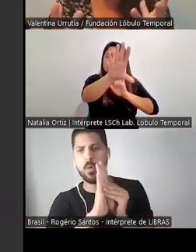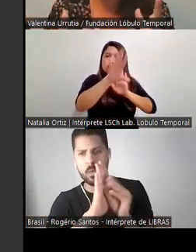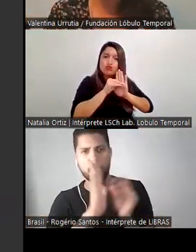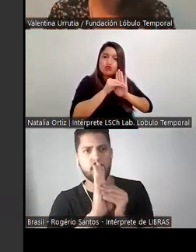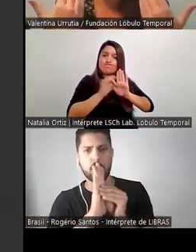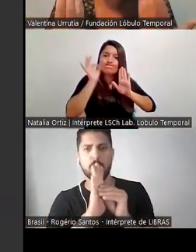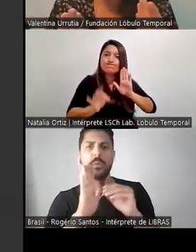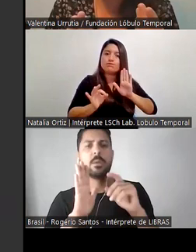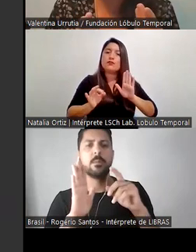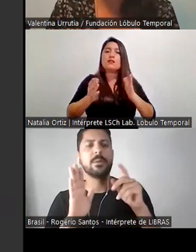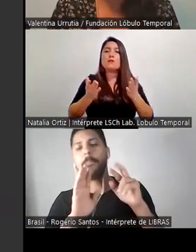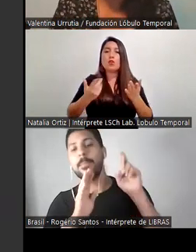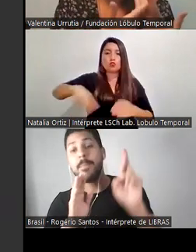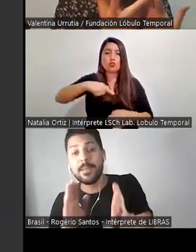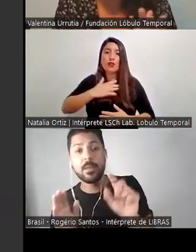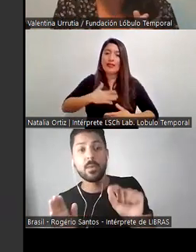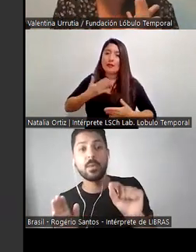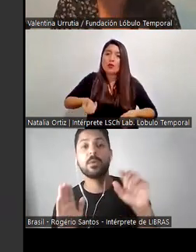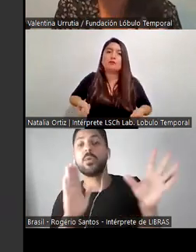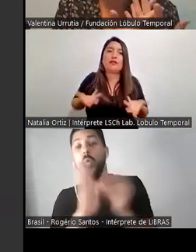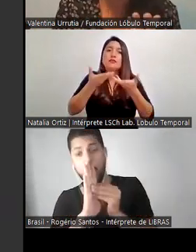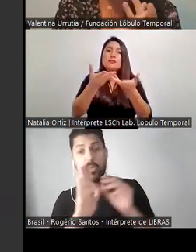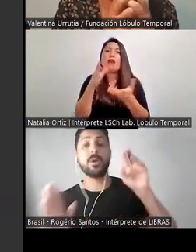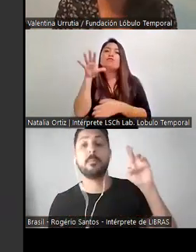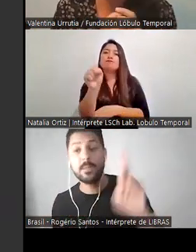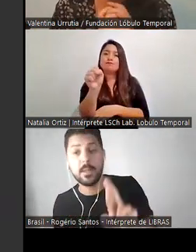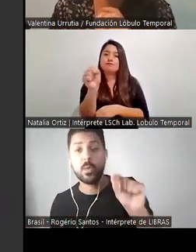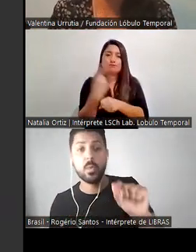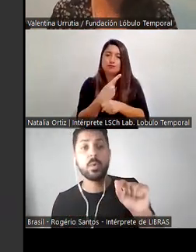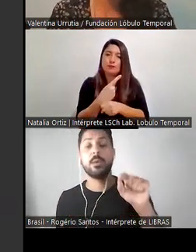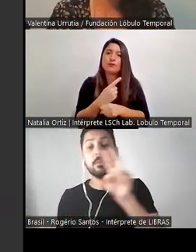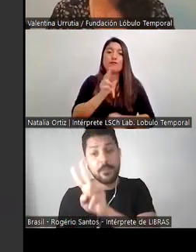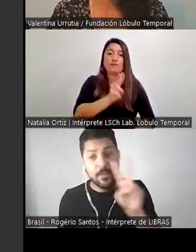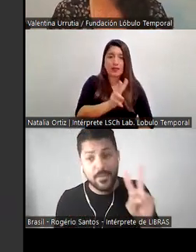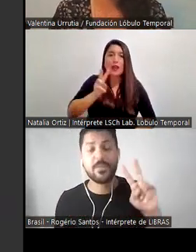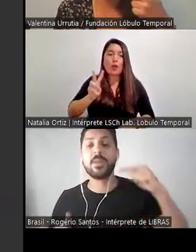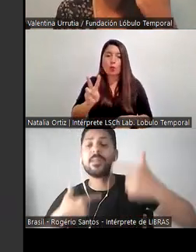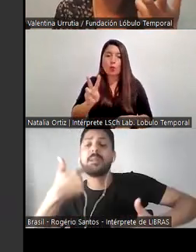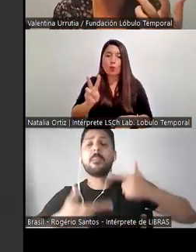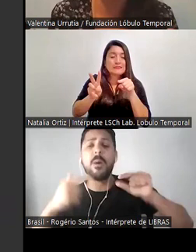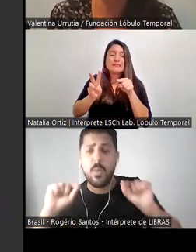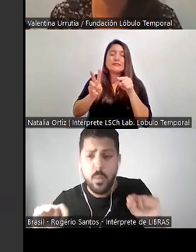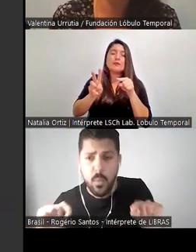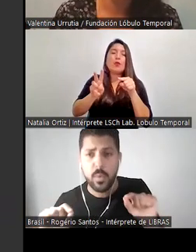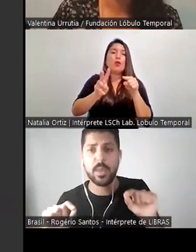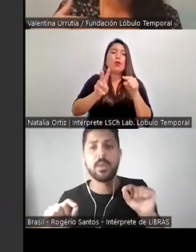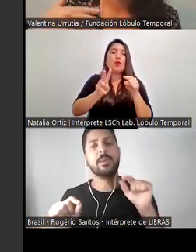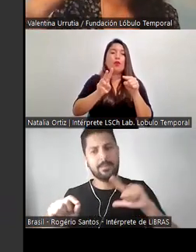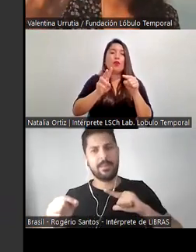y representa lo que nosotros queremos transmitir. Y el vernáculo visual trabaja muchísimo desde con esos elementos,